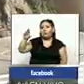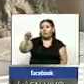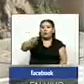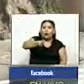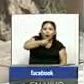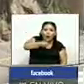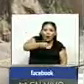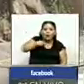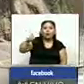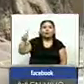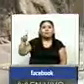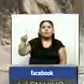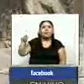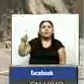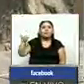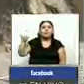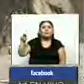Funes, Noticiero Hechos.